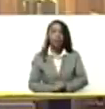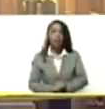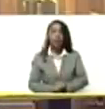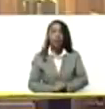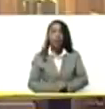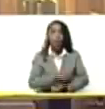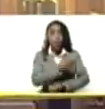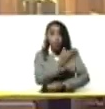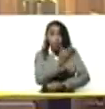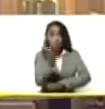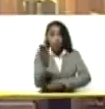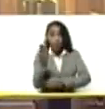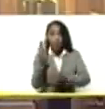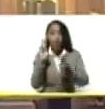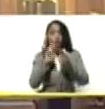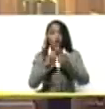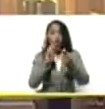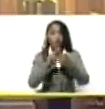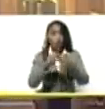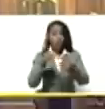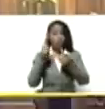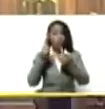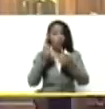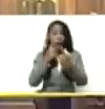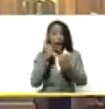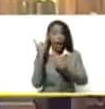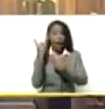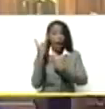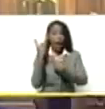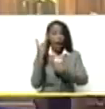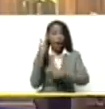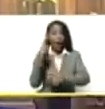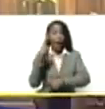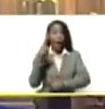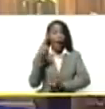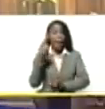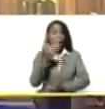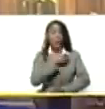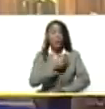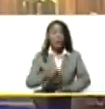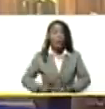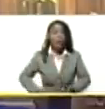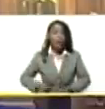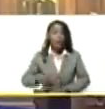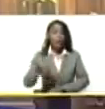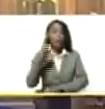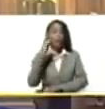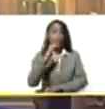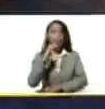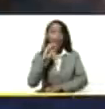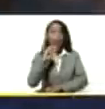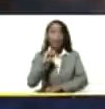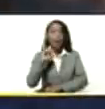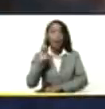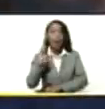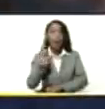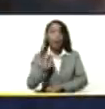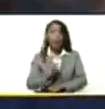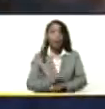de la patria primera dama también la llaman es primera dama y primera combatiente